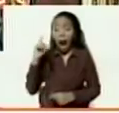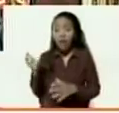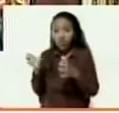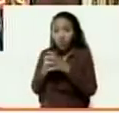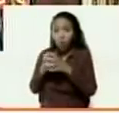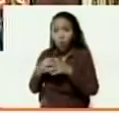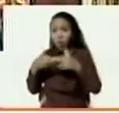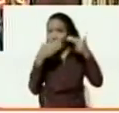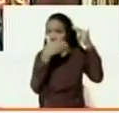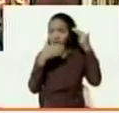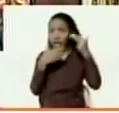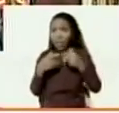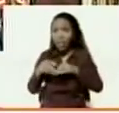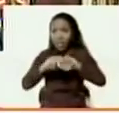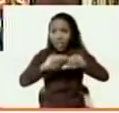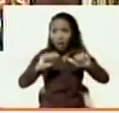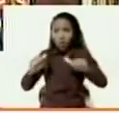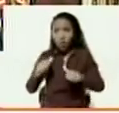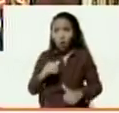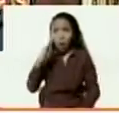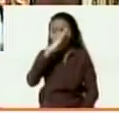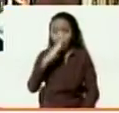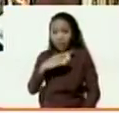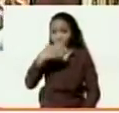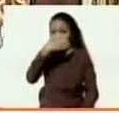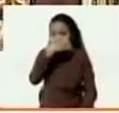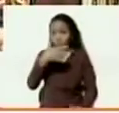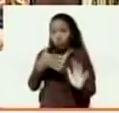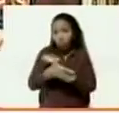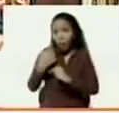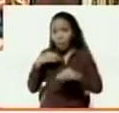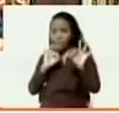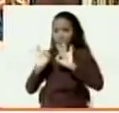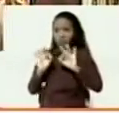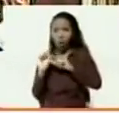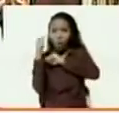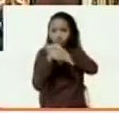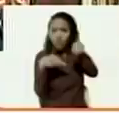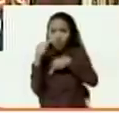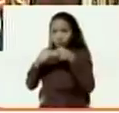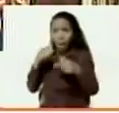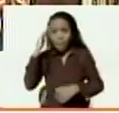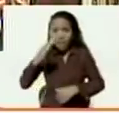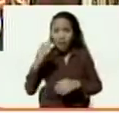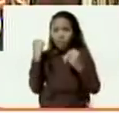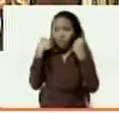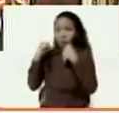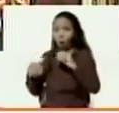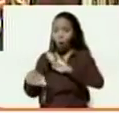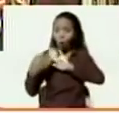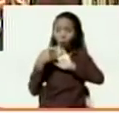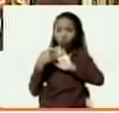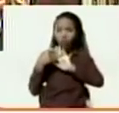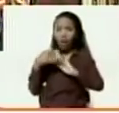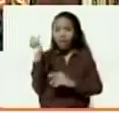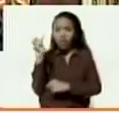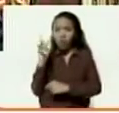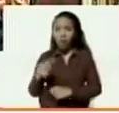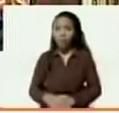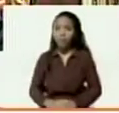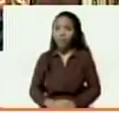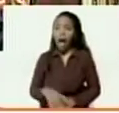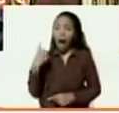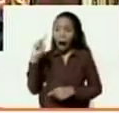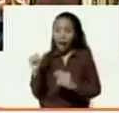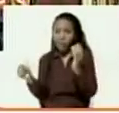terroristas desde el territorio brasilero preparando ataques e incursiones militares contra Venezuela. Está